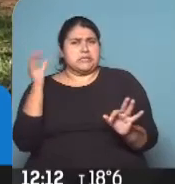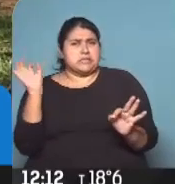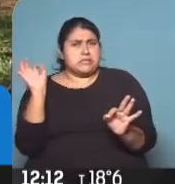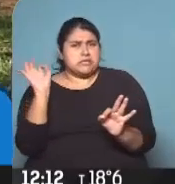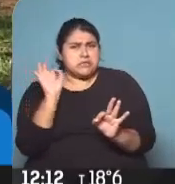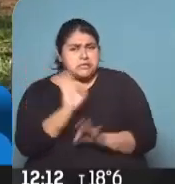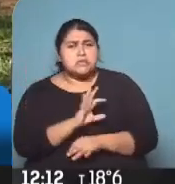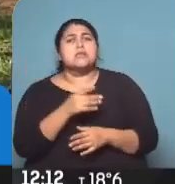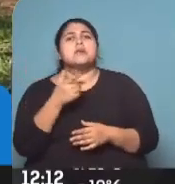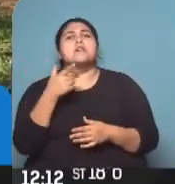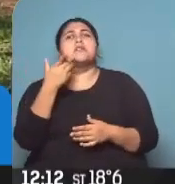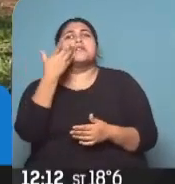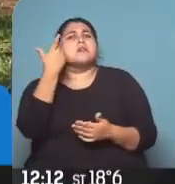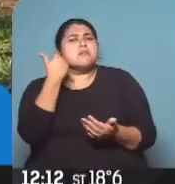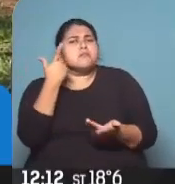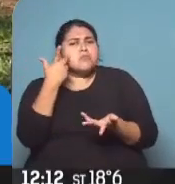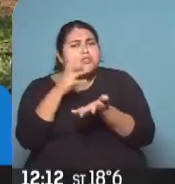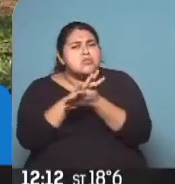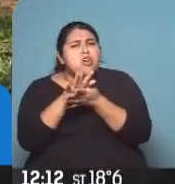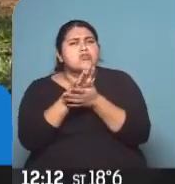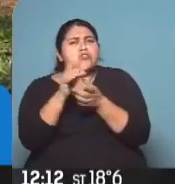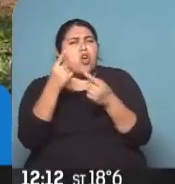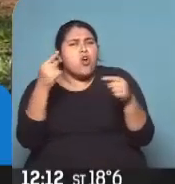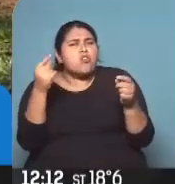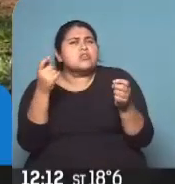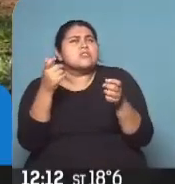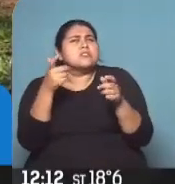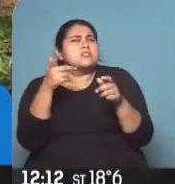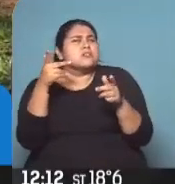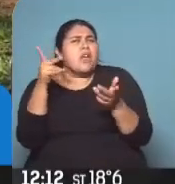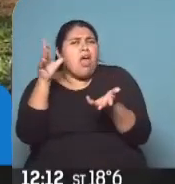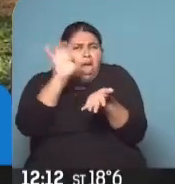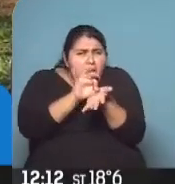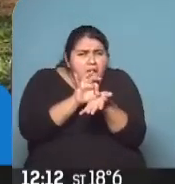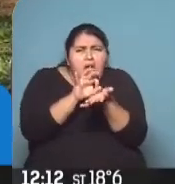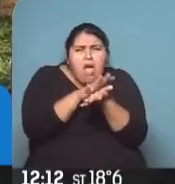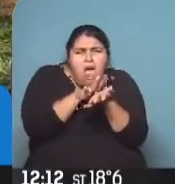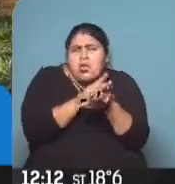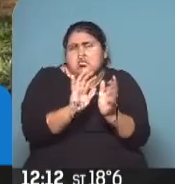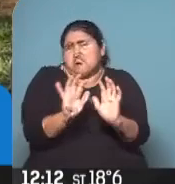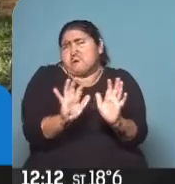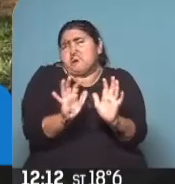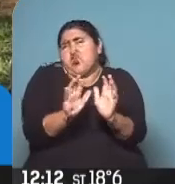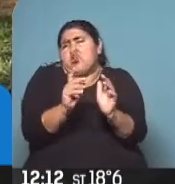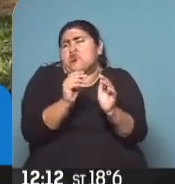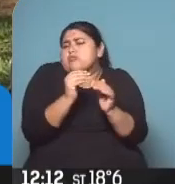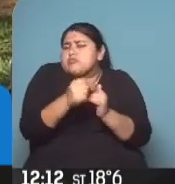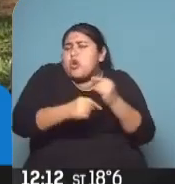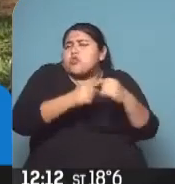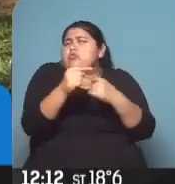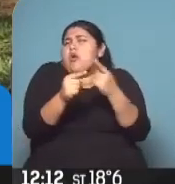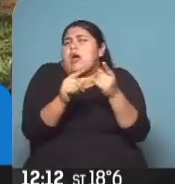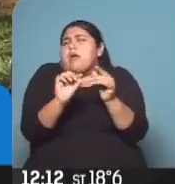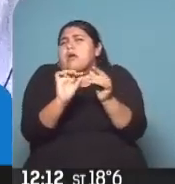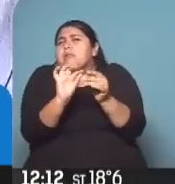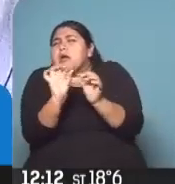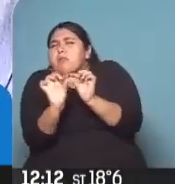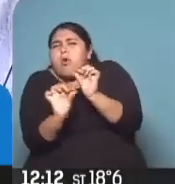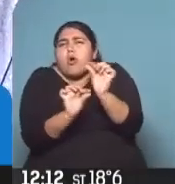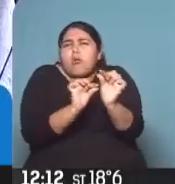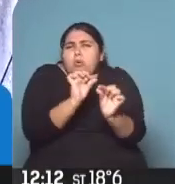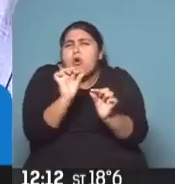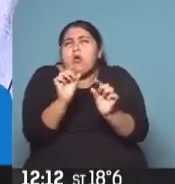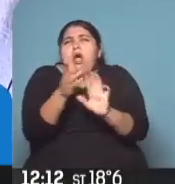decidimos corregir los problemas de raíz sin atajos sin parches sin mentiras